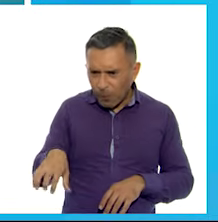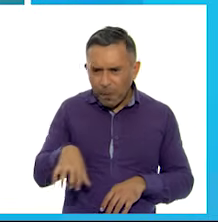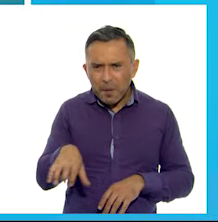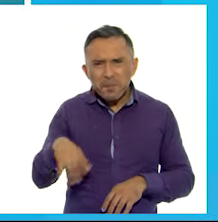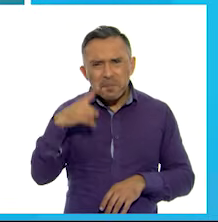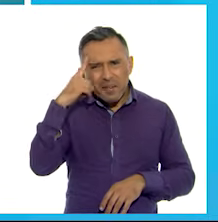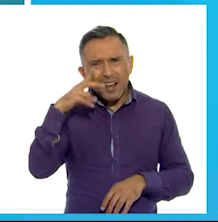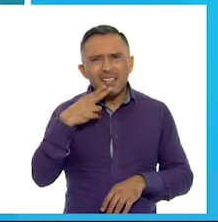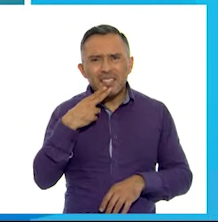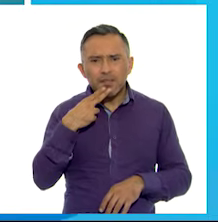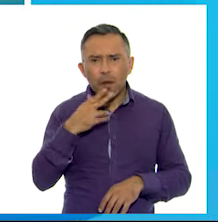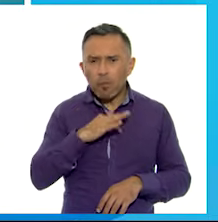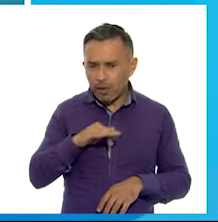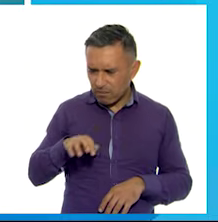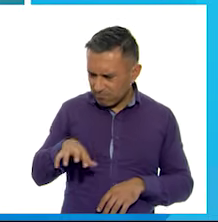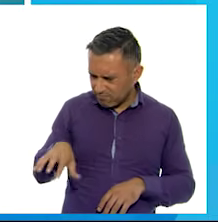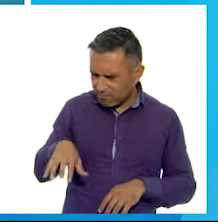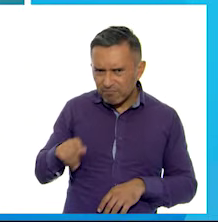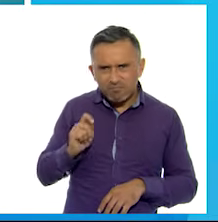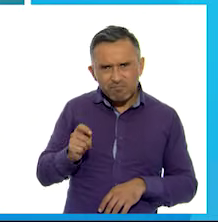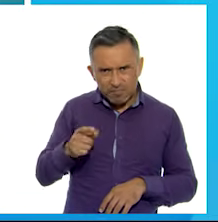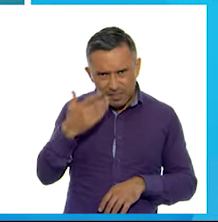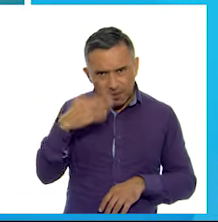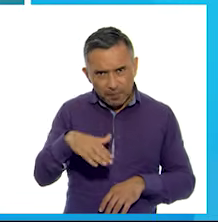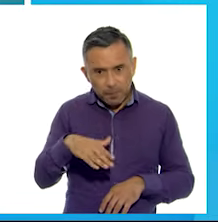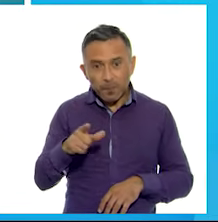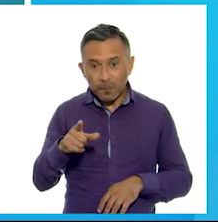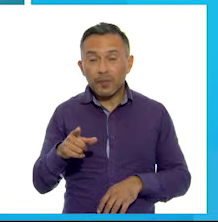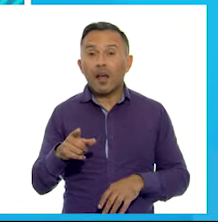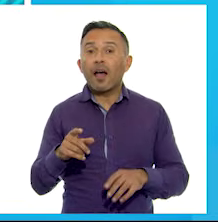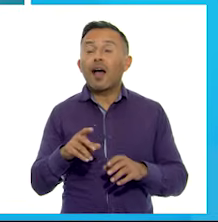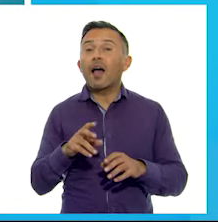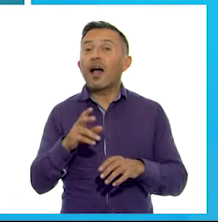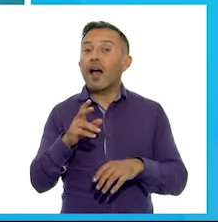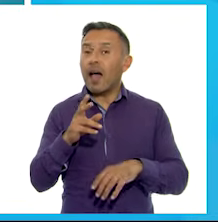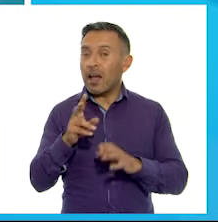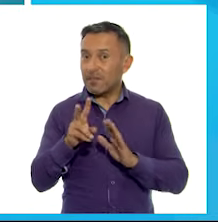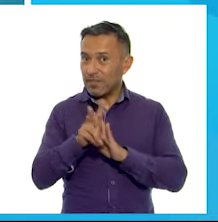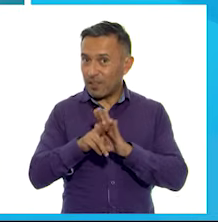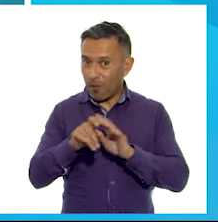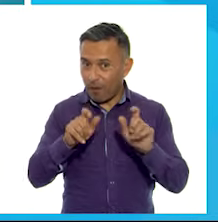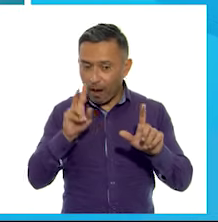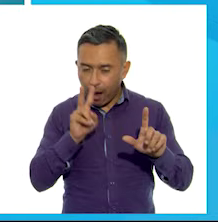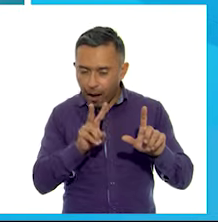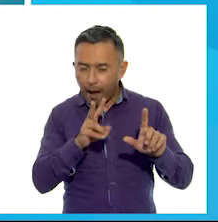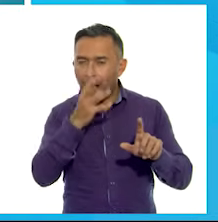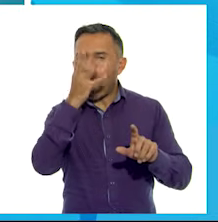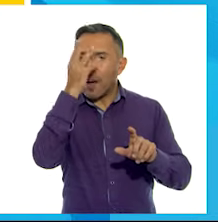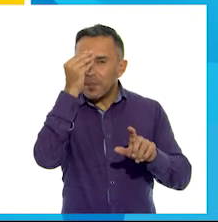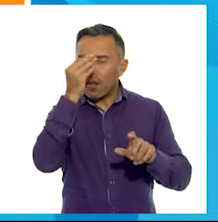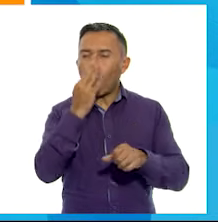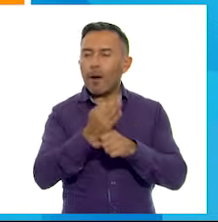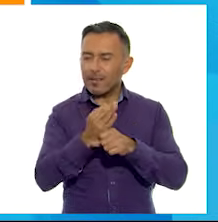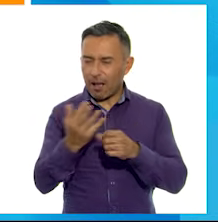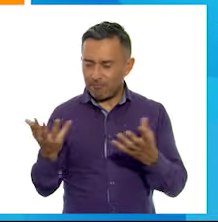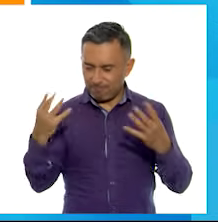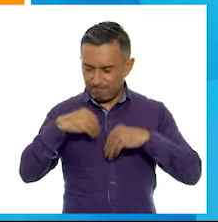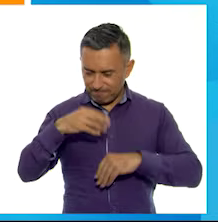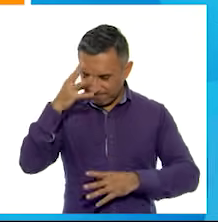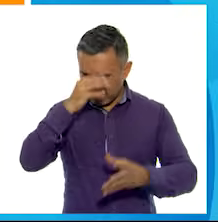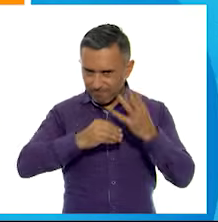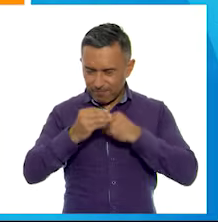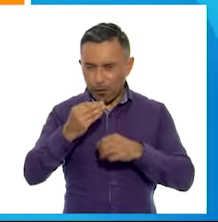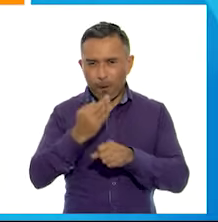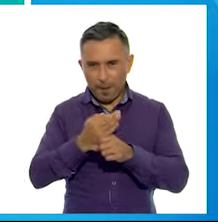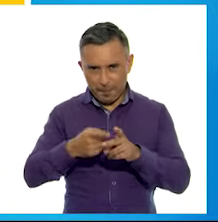acciones podemos realizar con él? En esta cápsula lo aprenderemos y lo pondremos en práctica. ¡Comencemos!